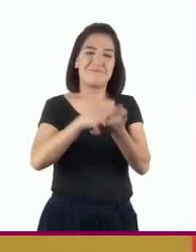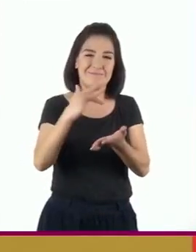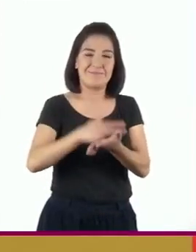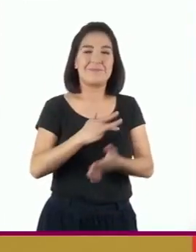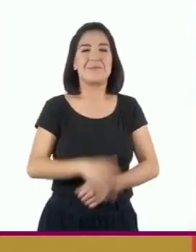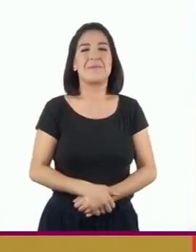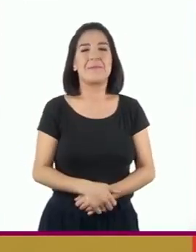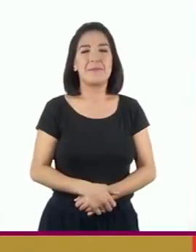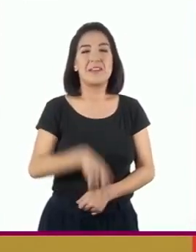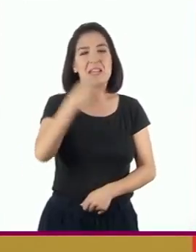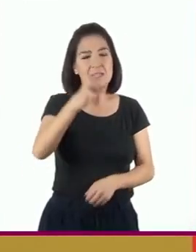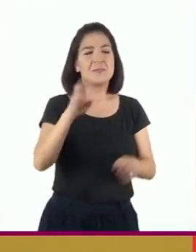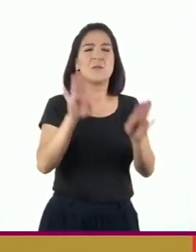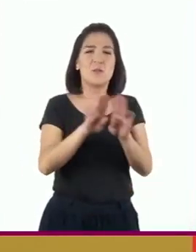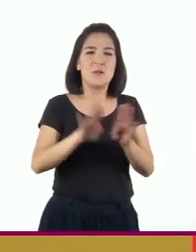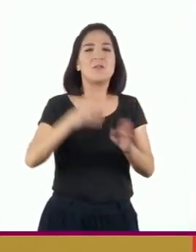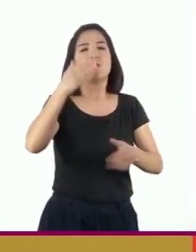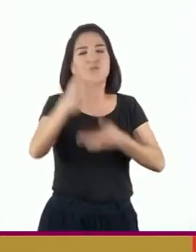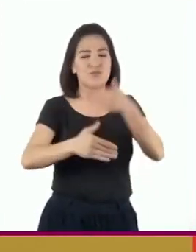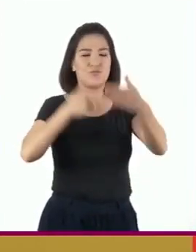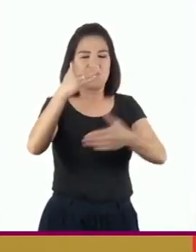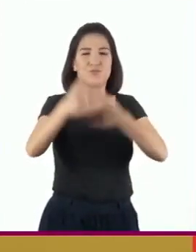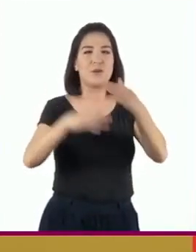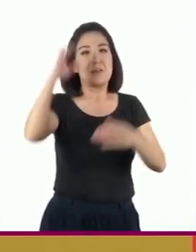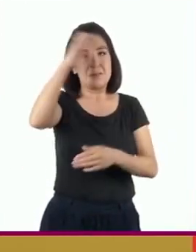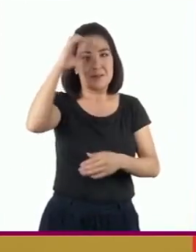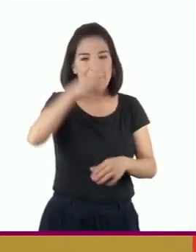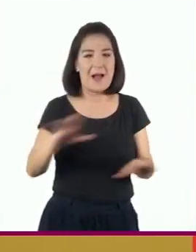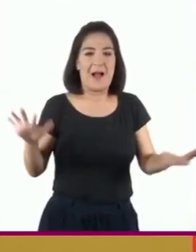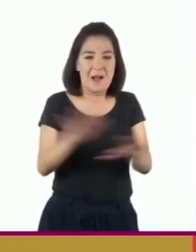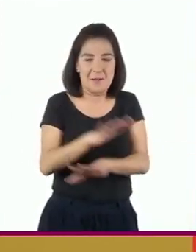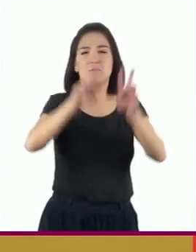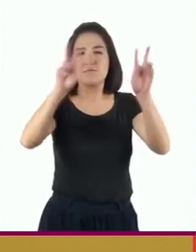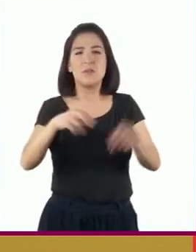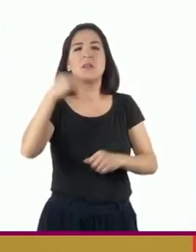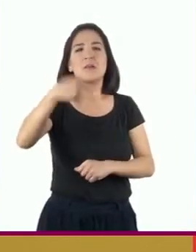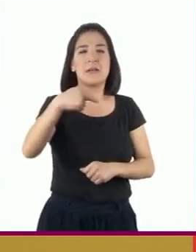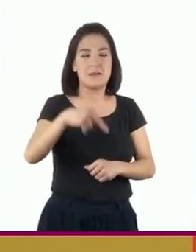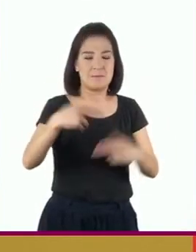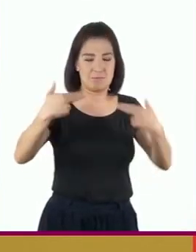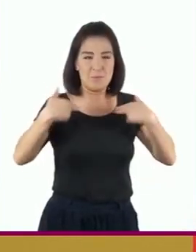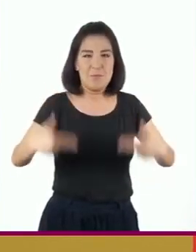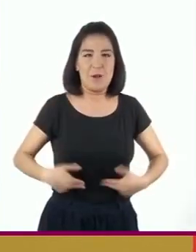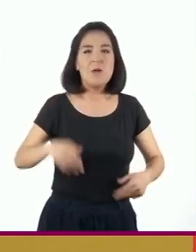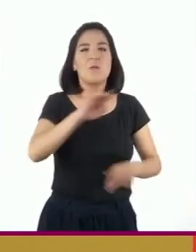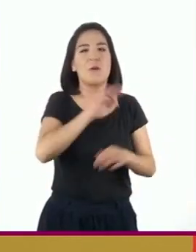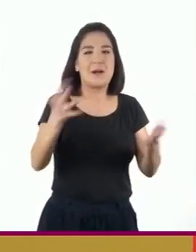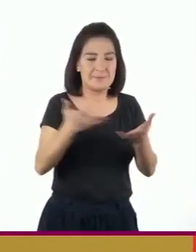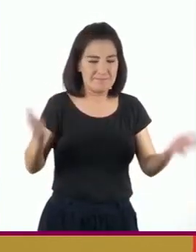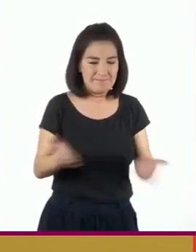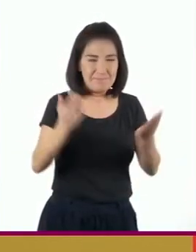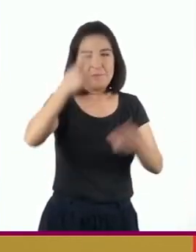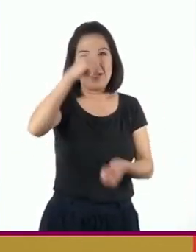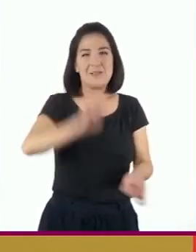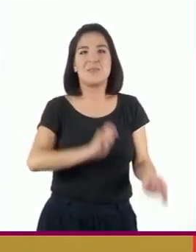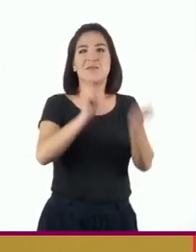dejando descendientes con características similares. Si la misma no es ventajosa, los individuos